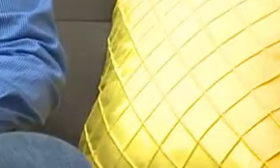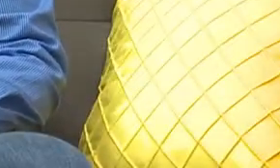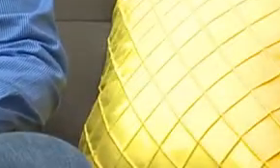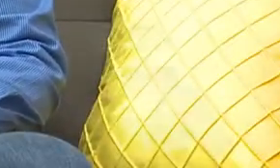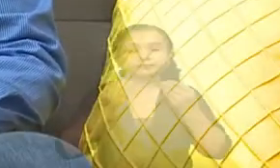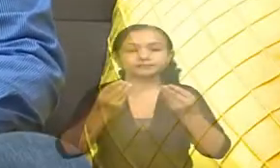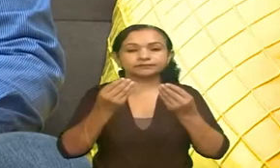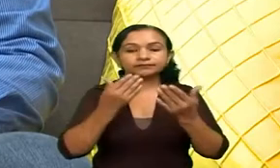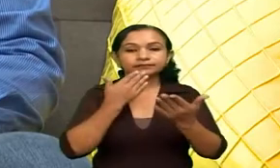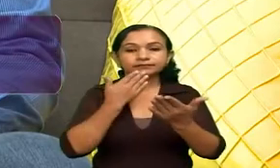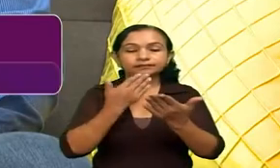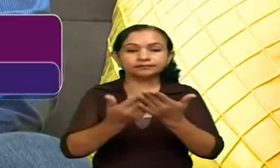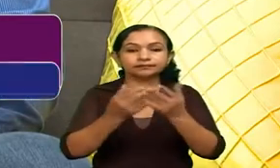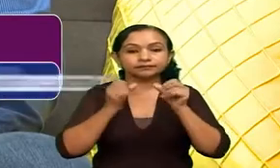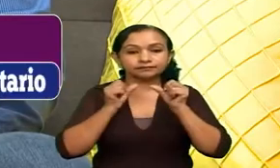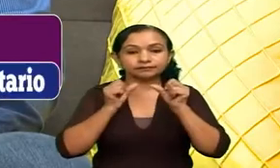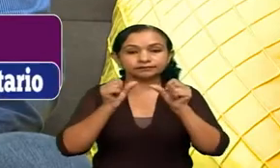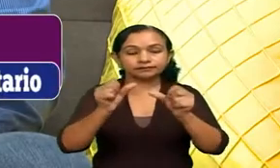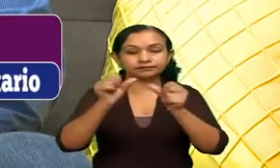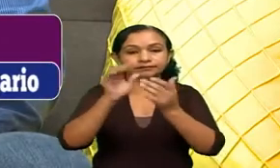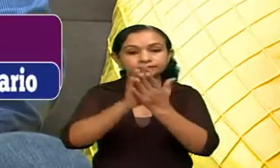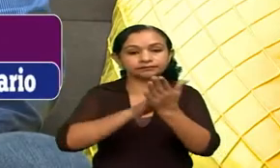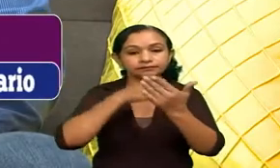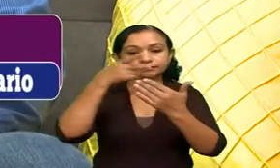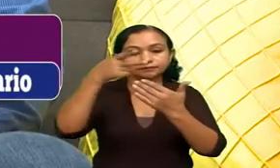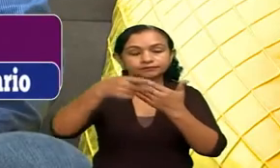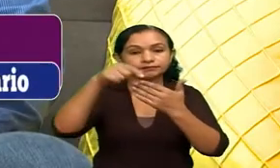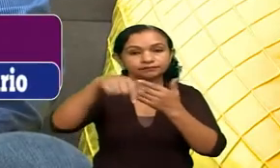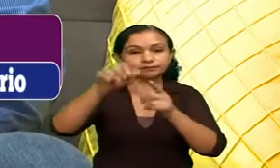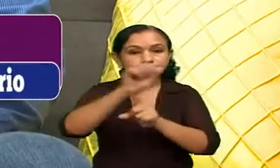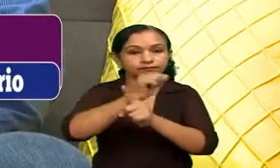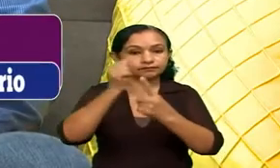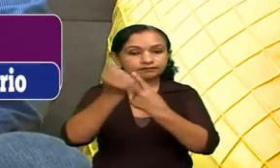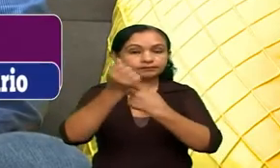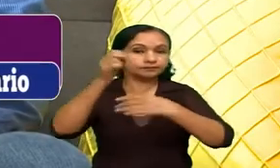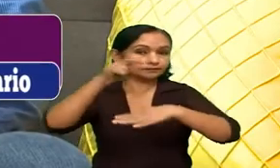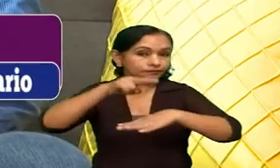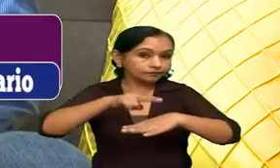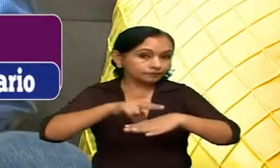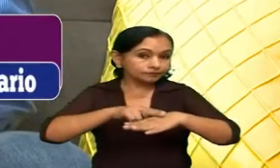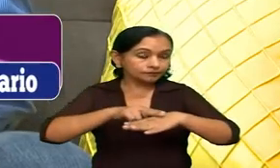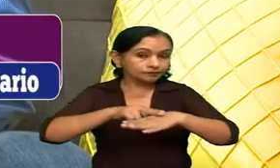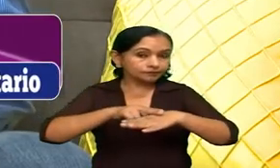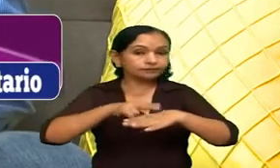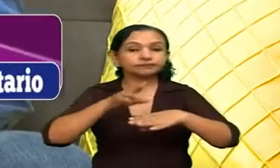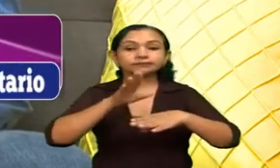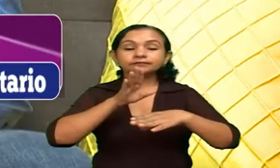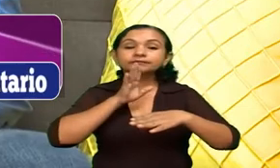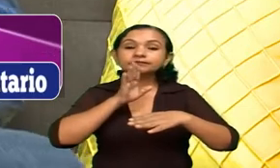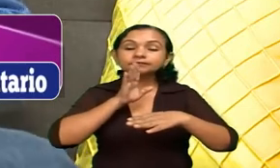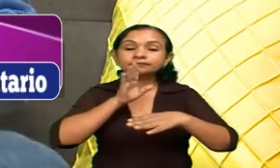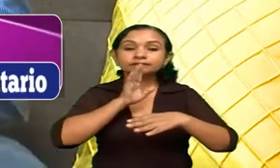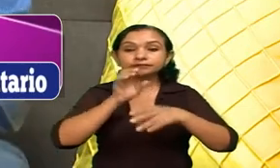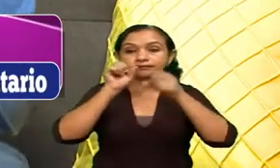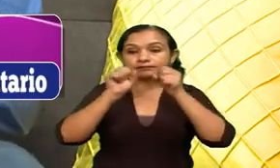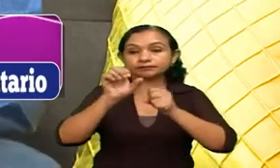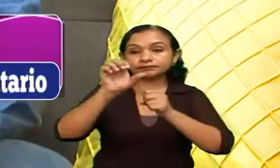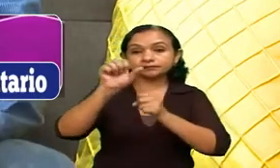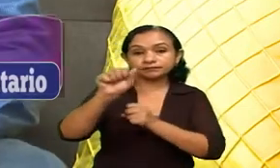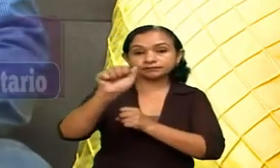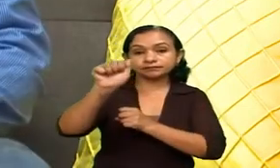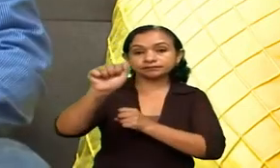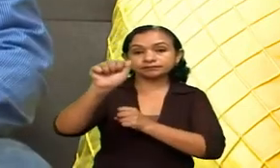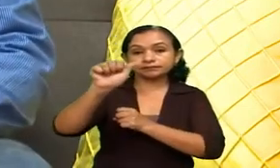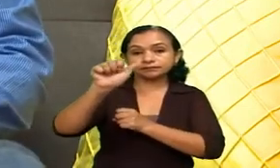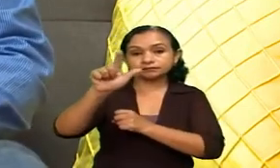Muchísimas gracias por continuar en sintonía de su programa desde el Parlamento. Conversando con el compañero Salvador Mansell, presidente ejecutivo de